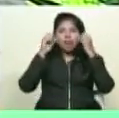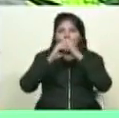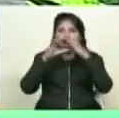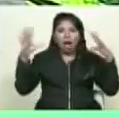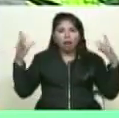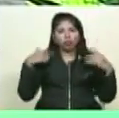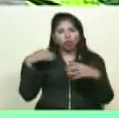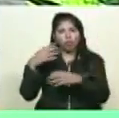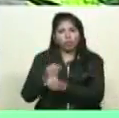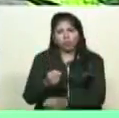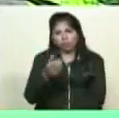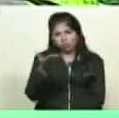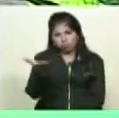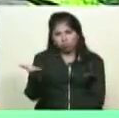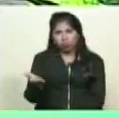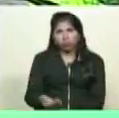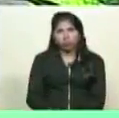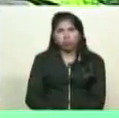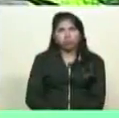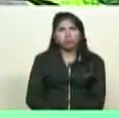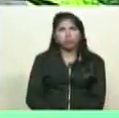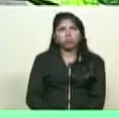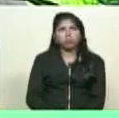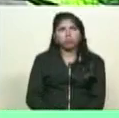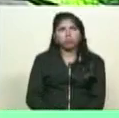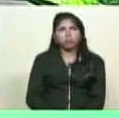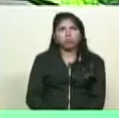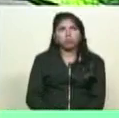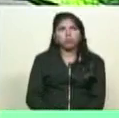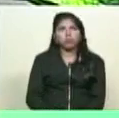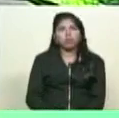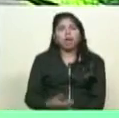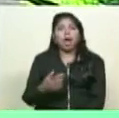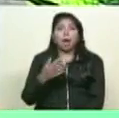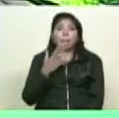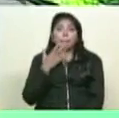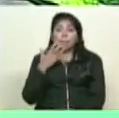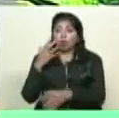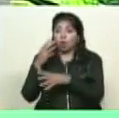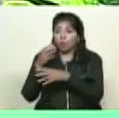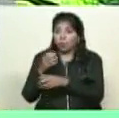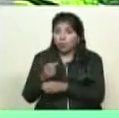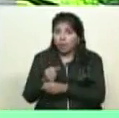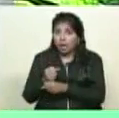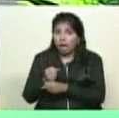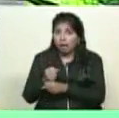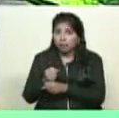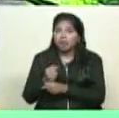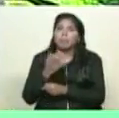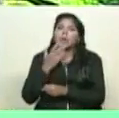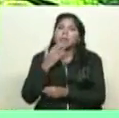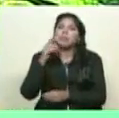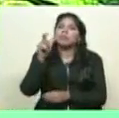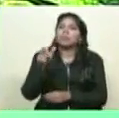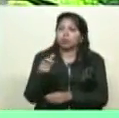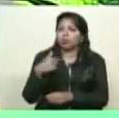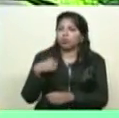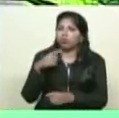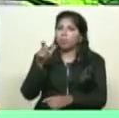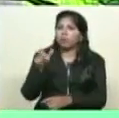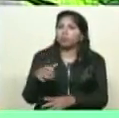ustedes. Tengo algo más que la confianza. Una cosa es la confianza. Uno le puede decir a alguien, tengo confianza en